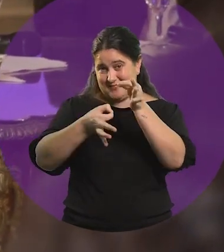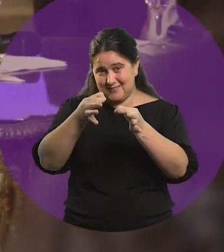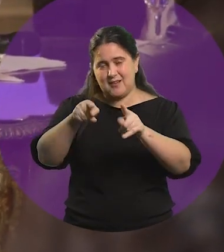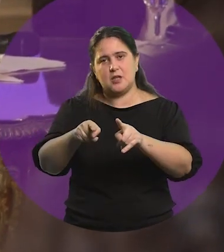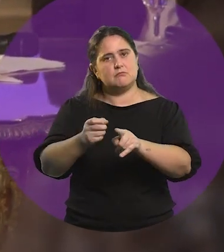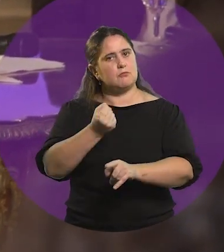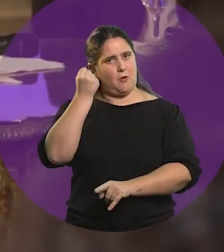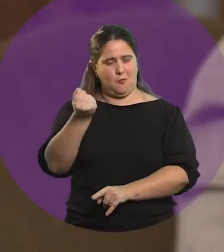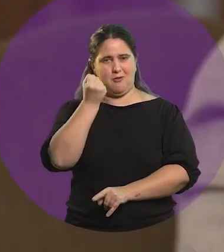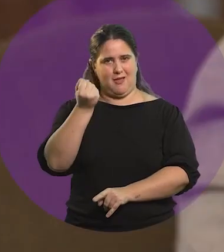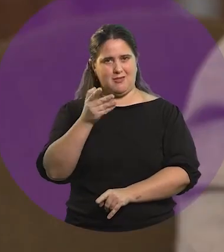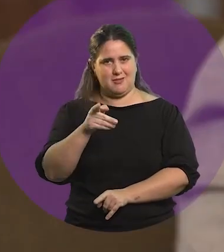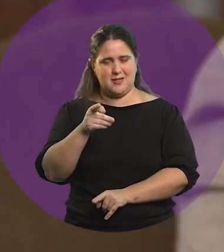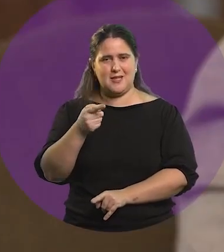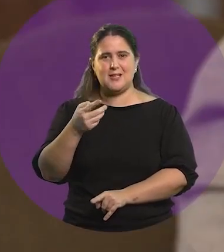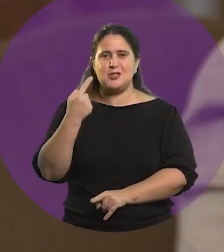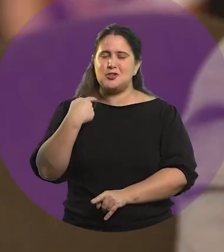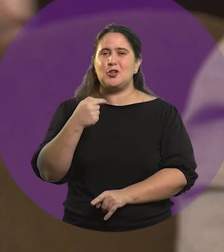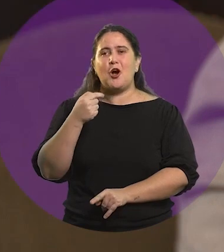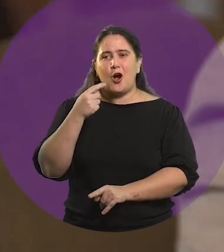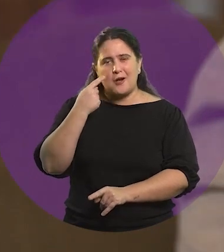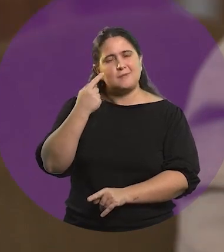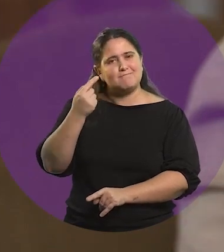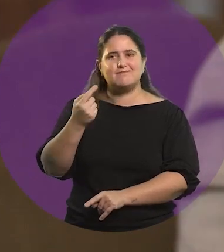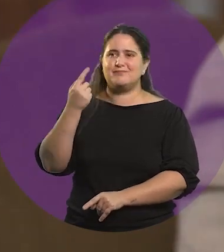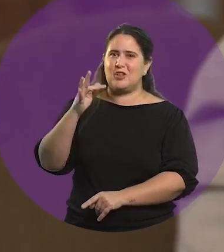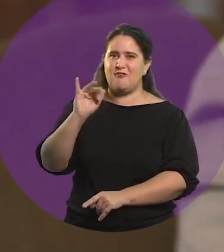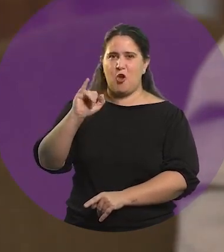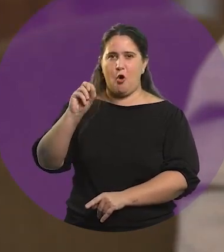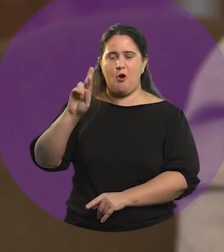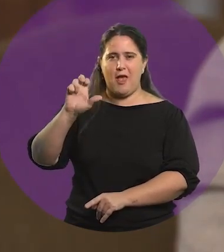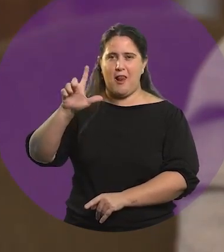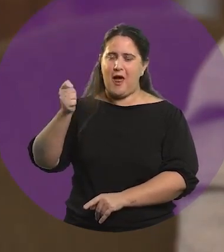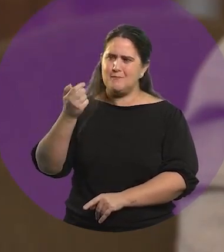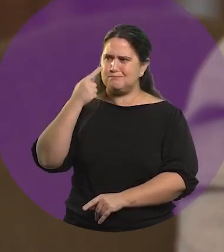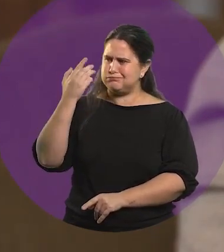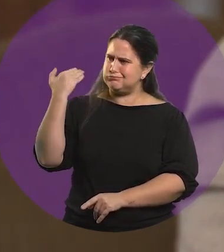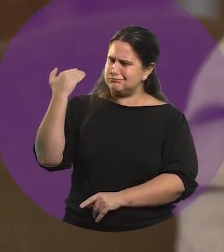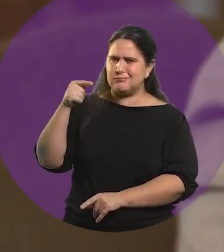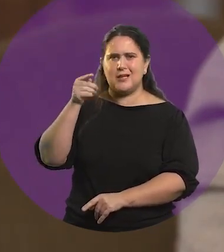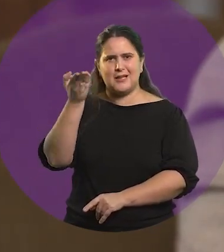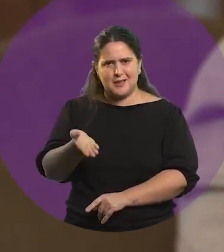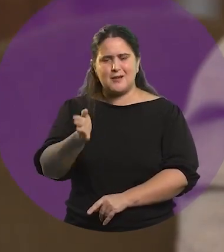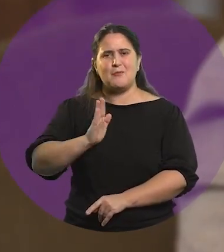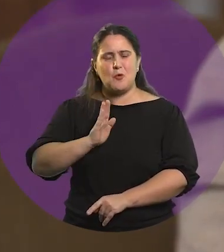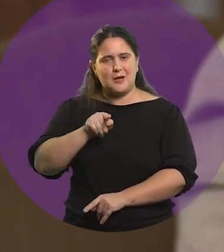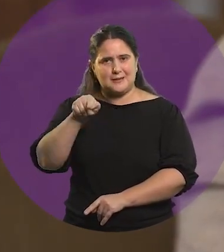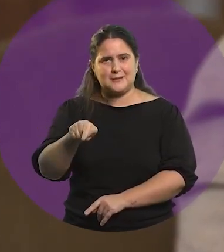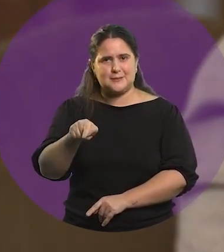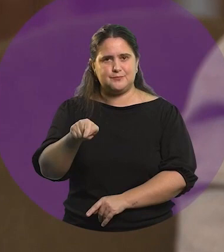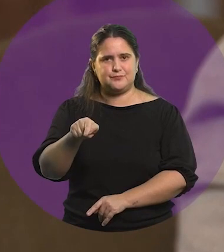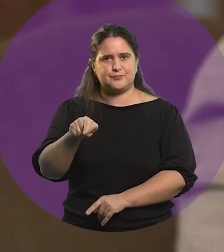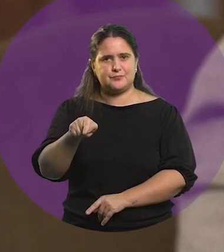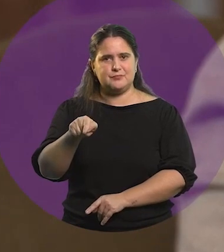sido esencial. Yo he seguido a Fiorella durante mucho tiempo. Fiorella ha sido una de esas